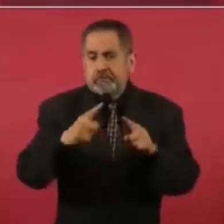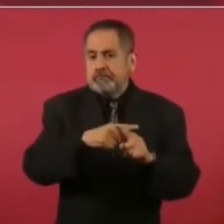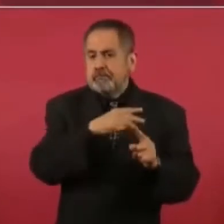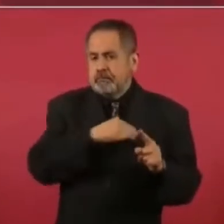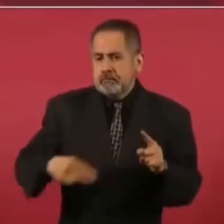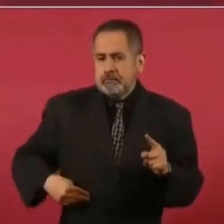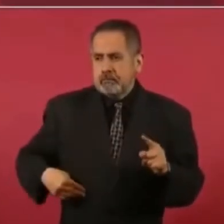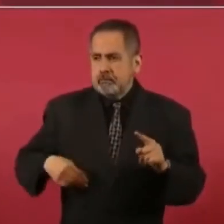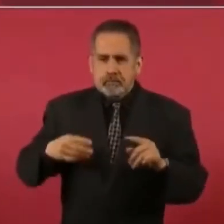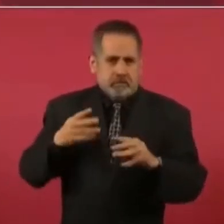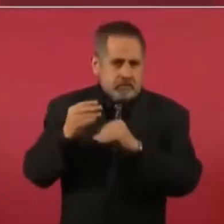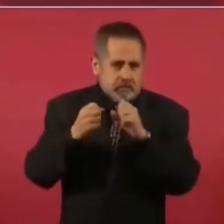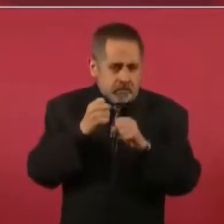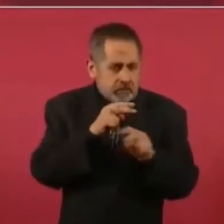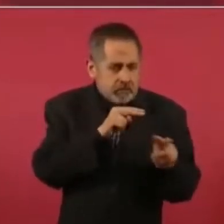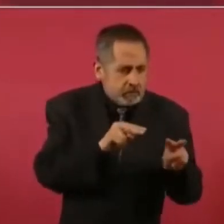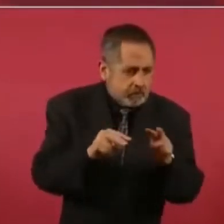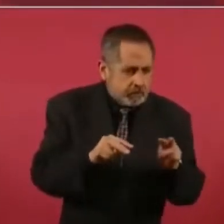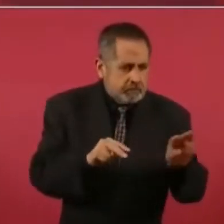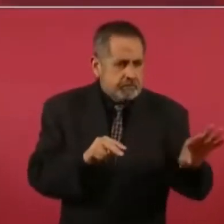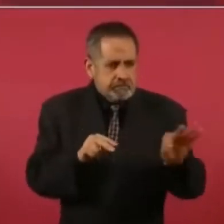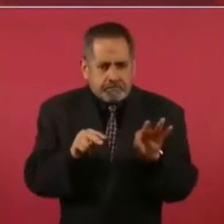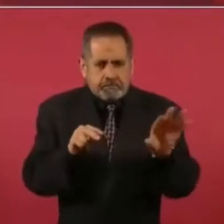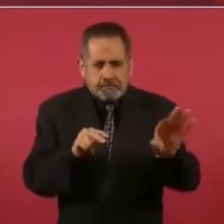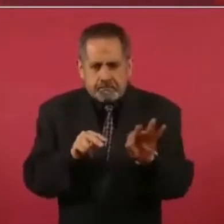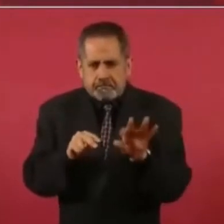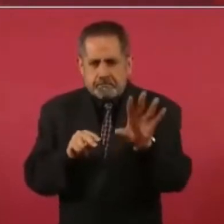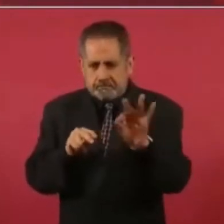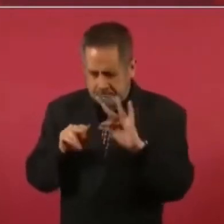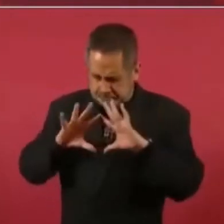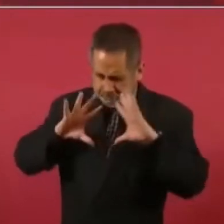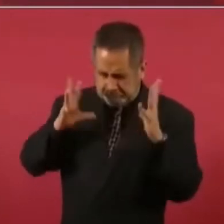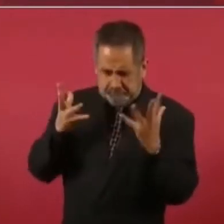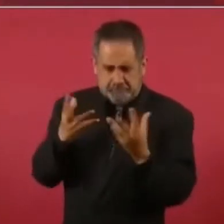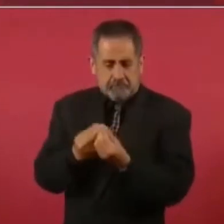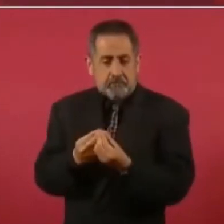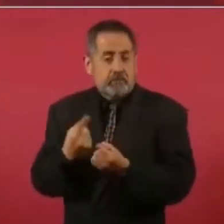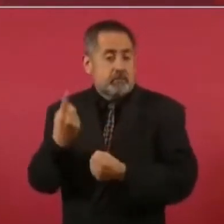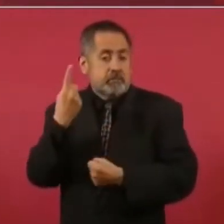municipios y el análisis de los metadatos. De estos